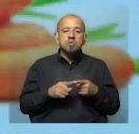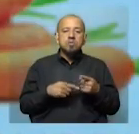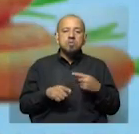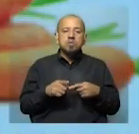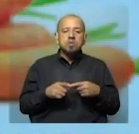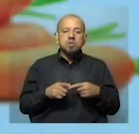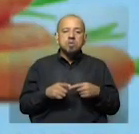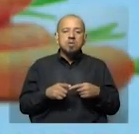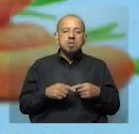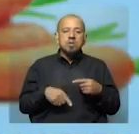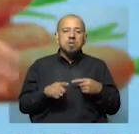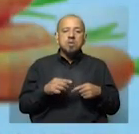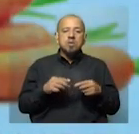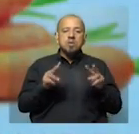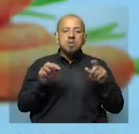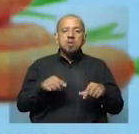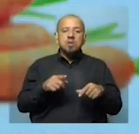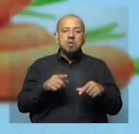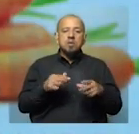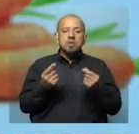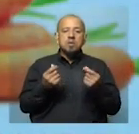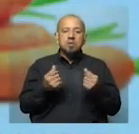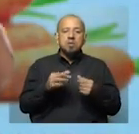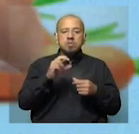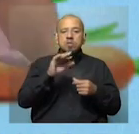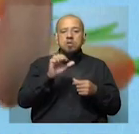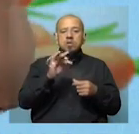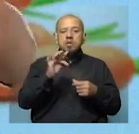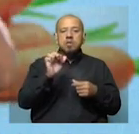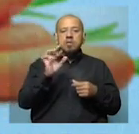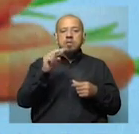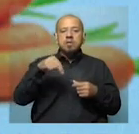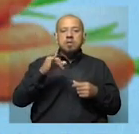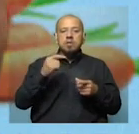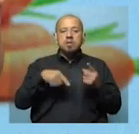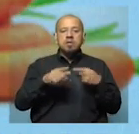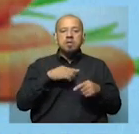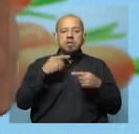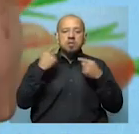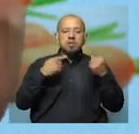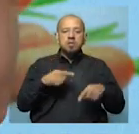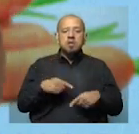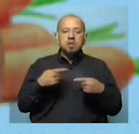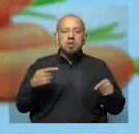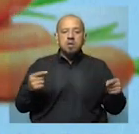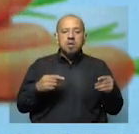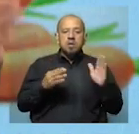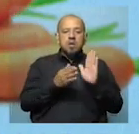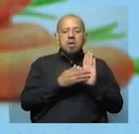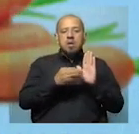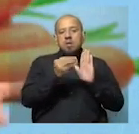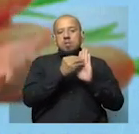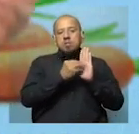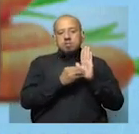eso se establecen los rangos de precios de referencia, que son justamente para cada categoría de calidad y calibre de los distintos productos, un listado de precios